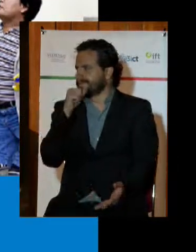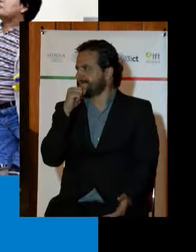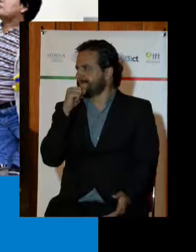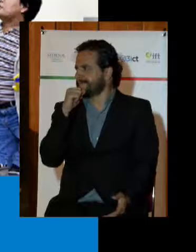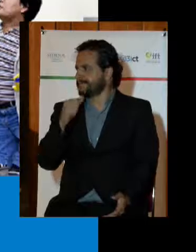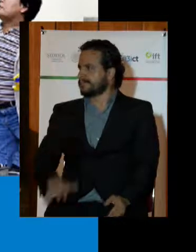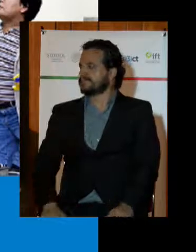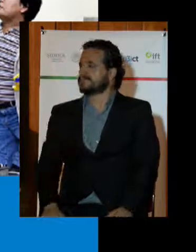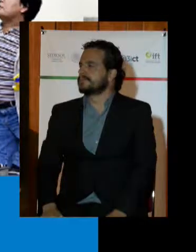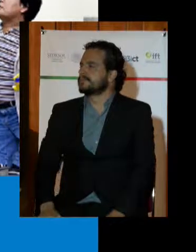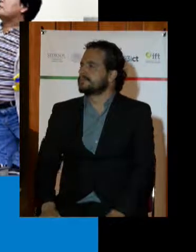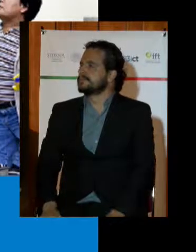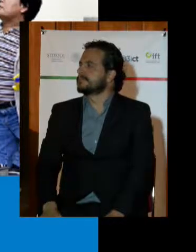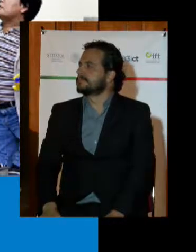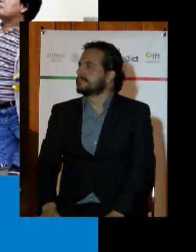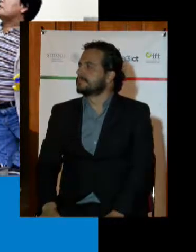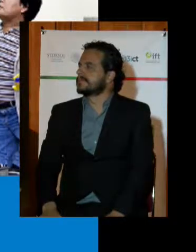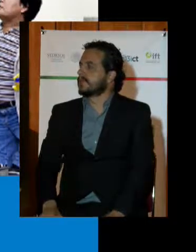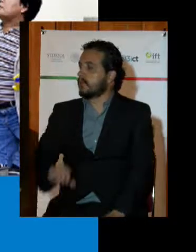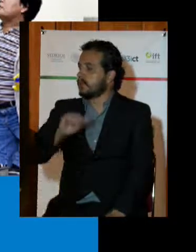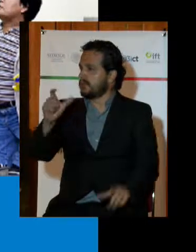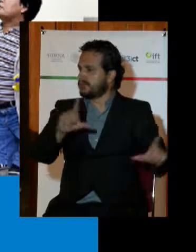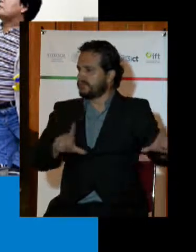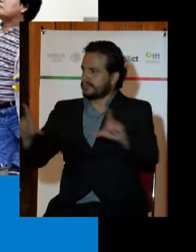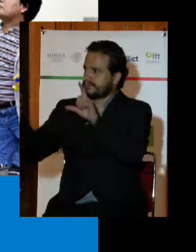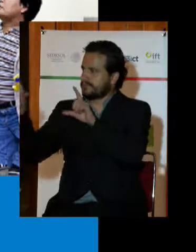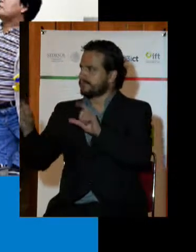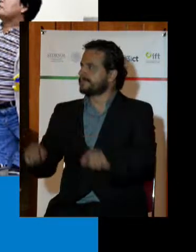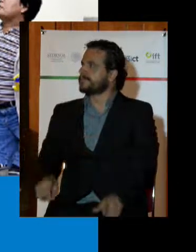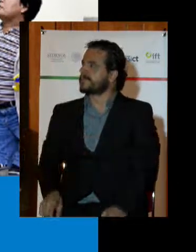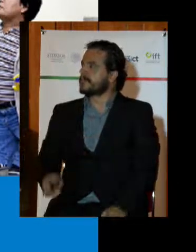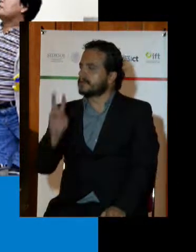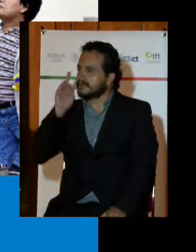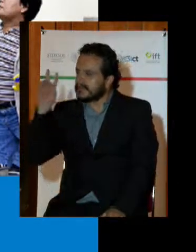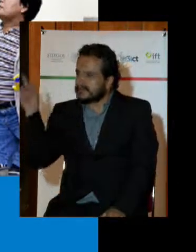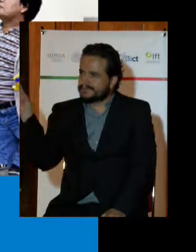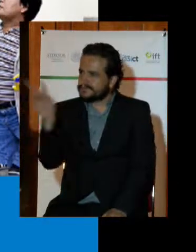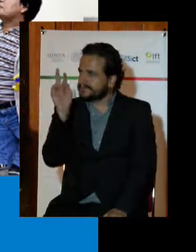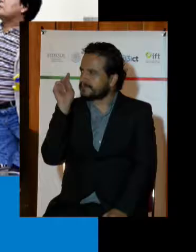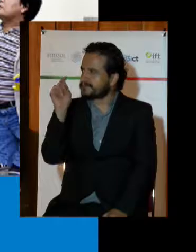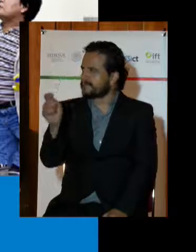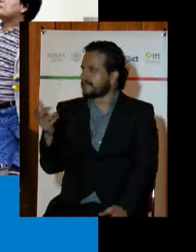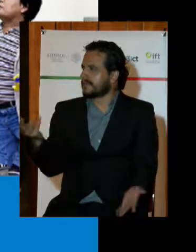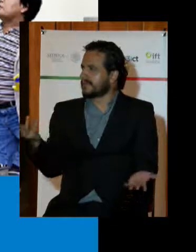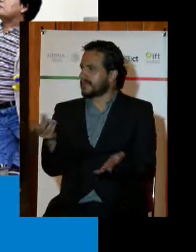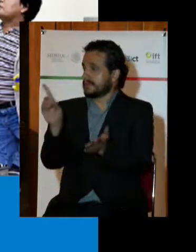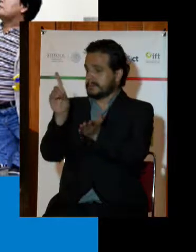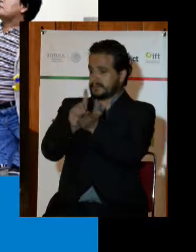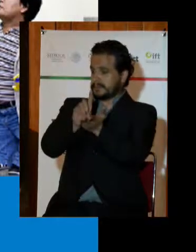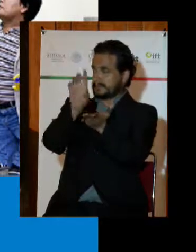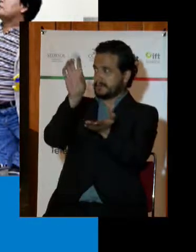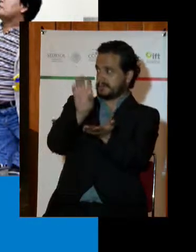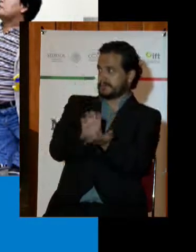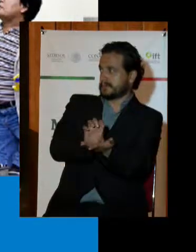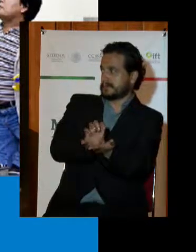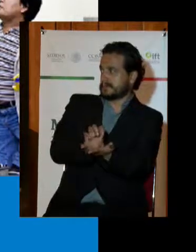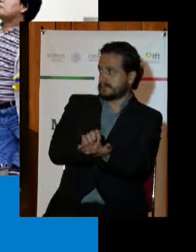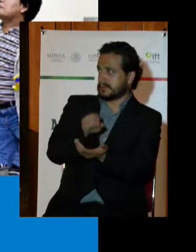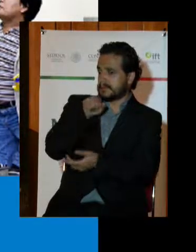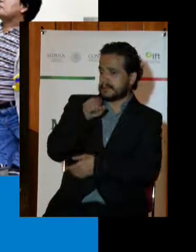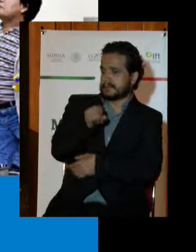Y tenemos también que tener muy en cuenta que la discapacidad no define a la persona. A mí me ha